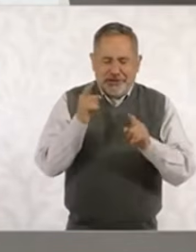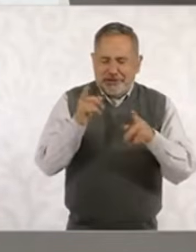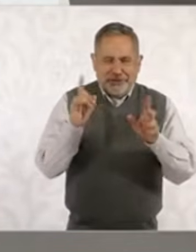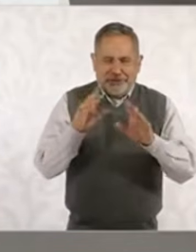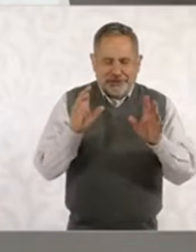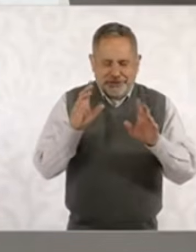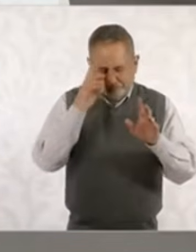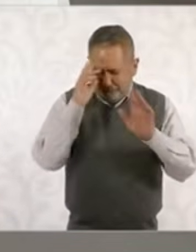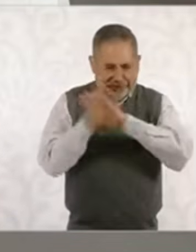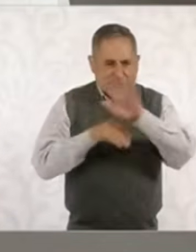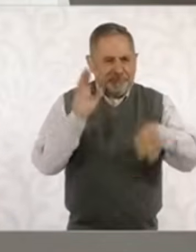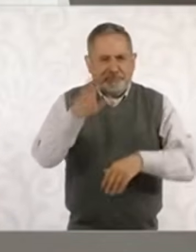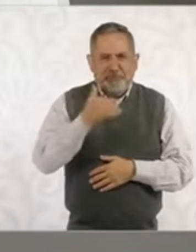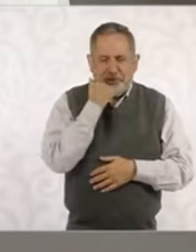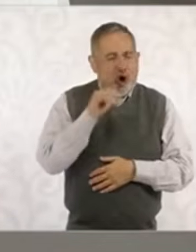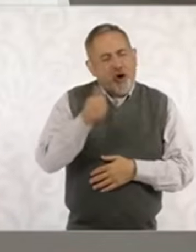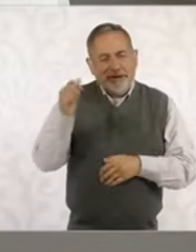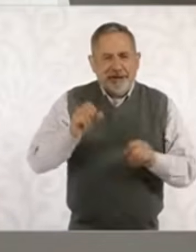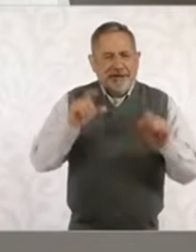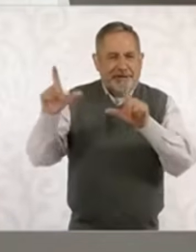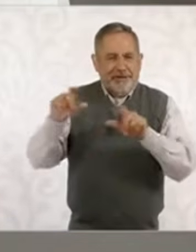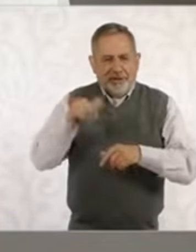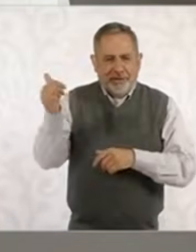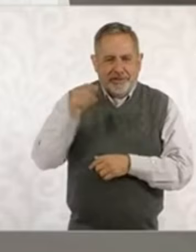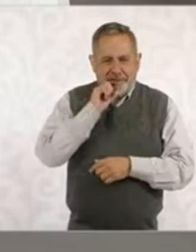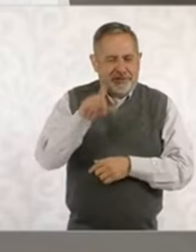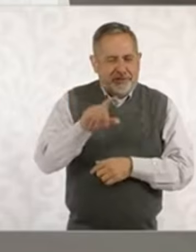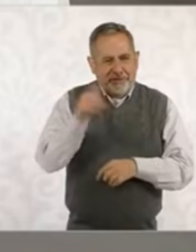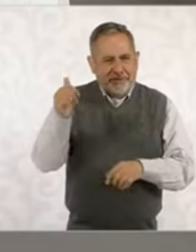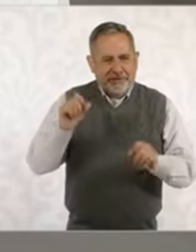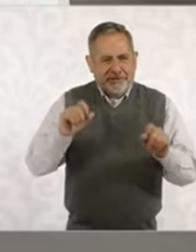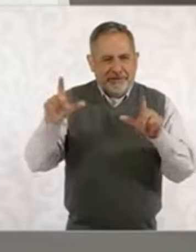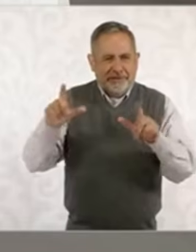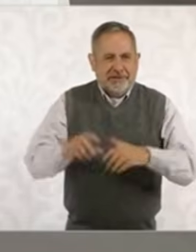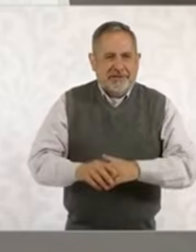Bueno, la que sigue, por favor, es lo mismo.